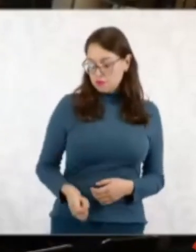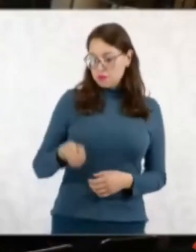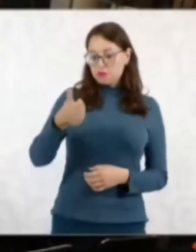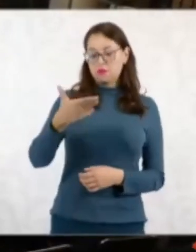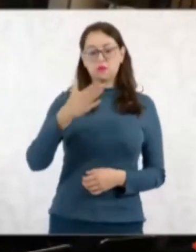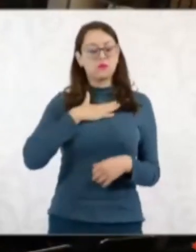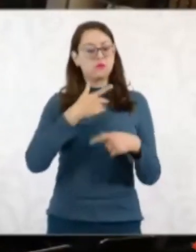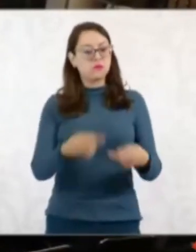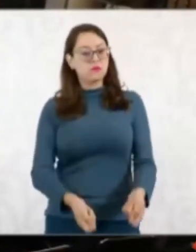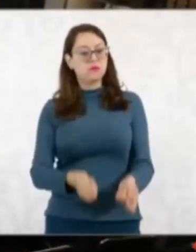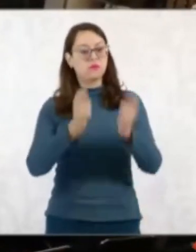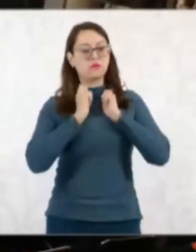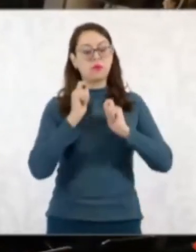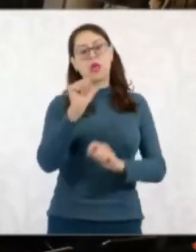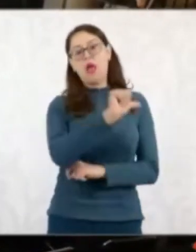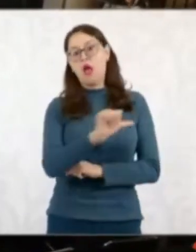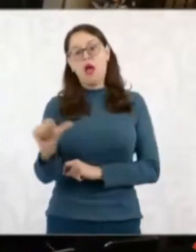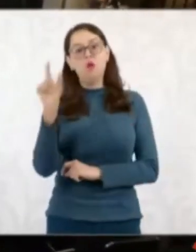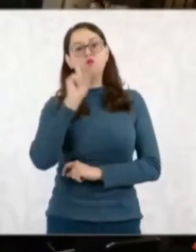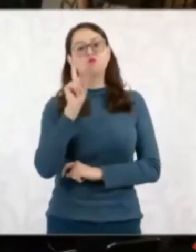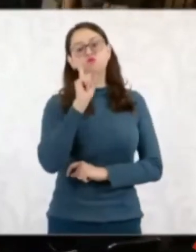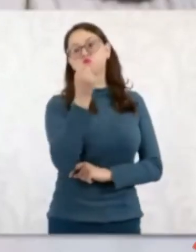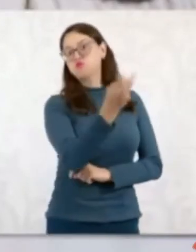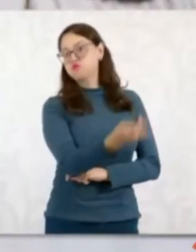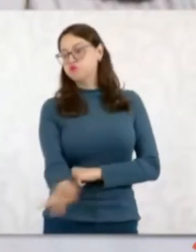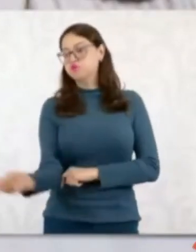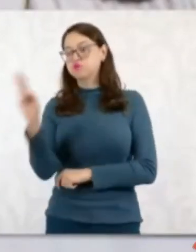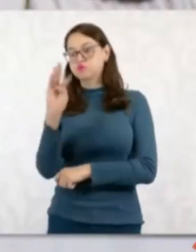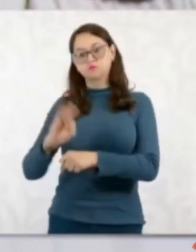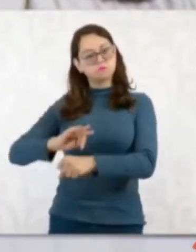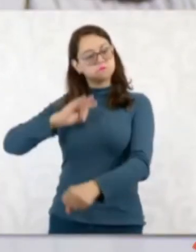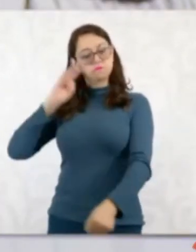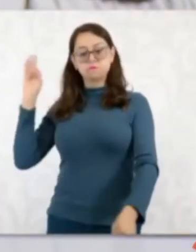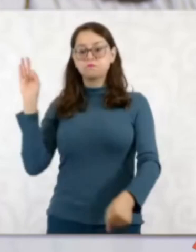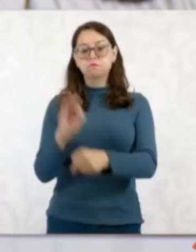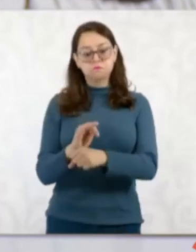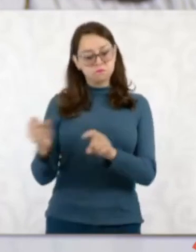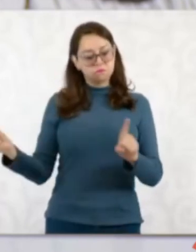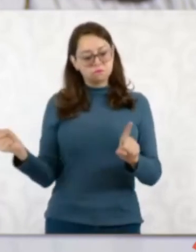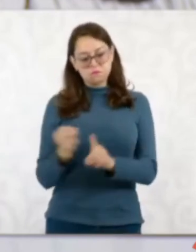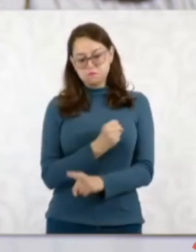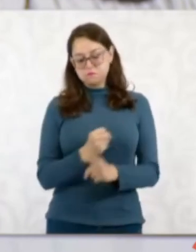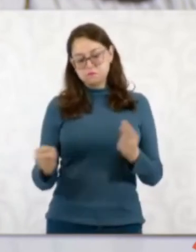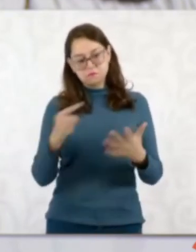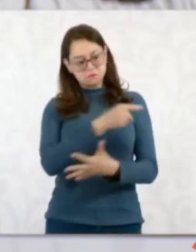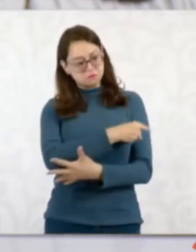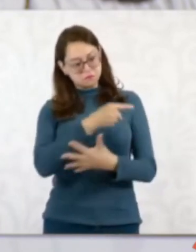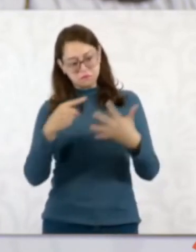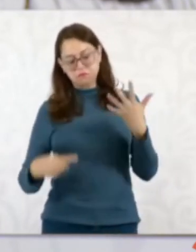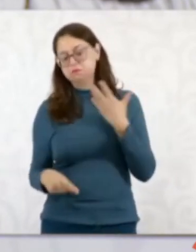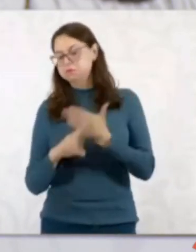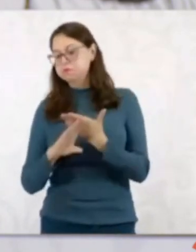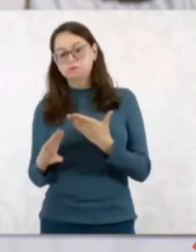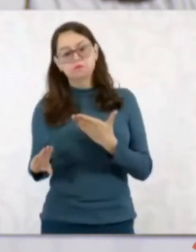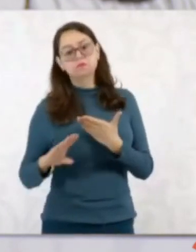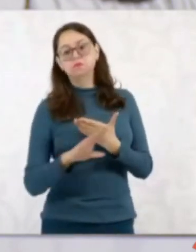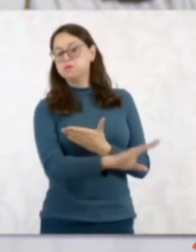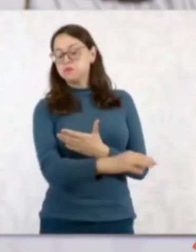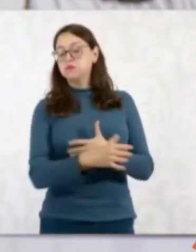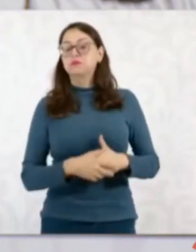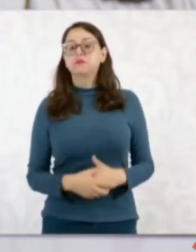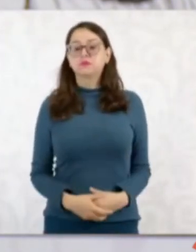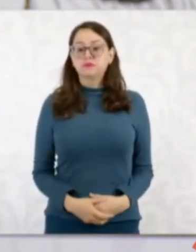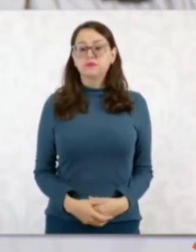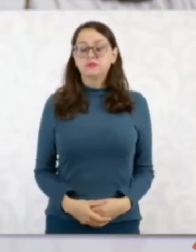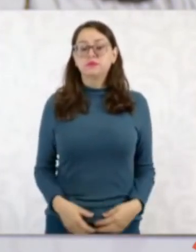frente a la violencia, contra la violencia. Y para ello lo primero que hicimos fue llevar a